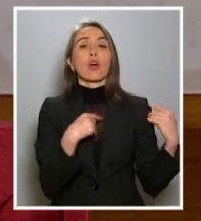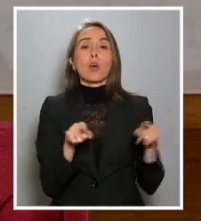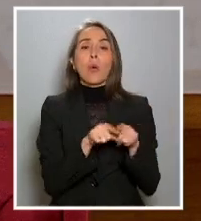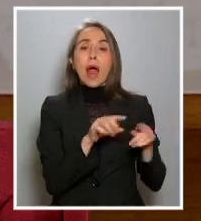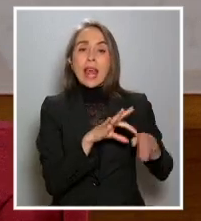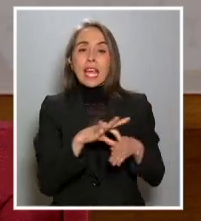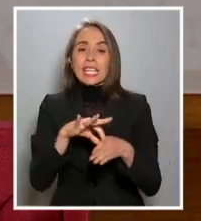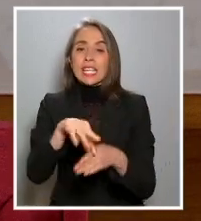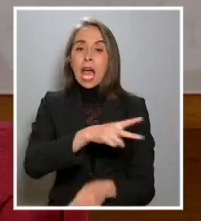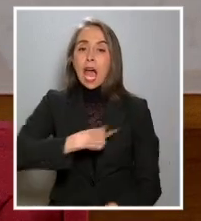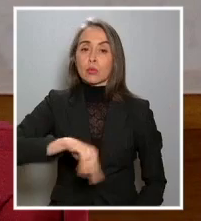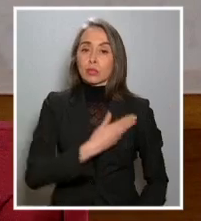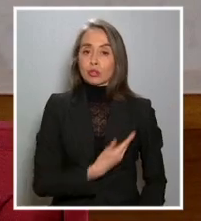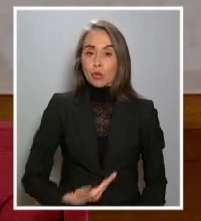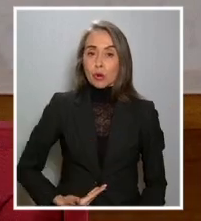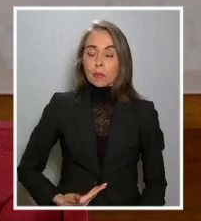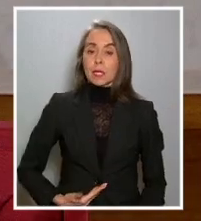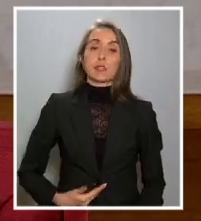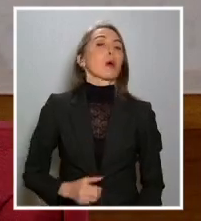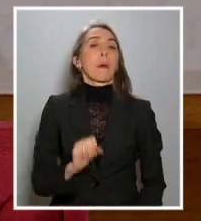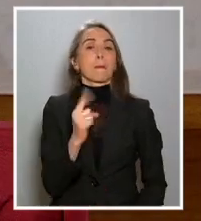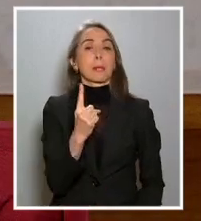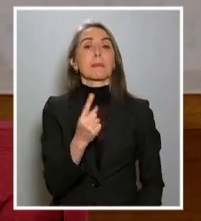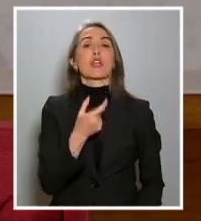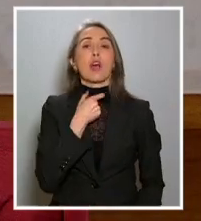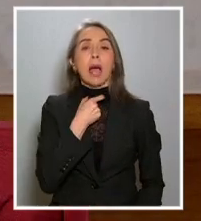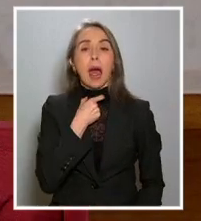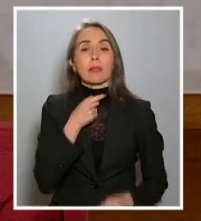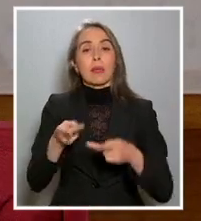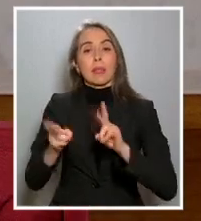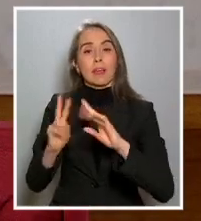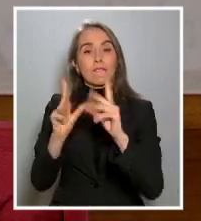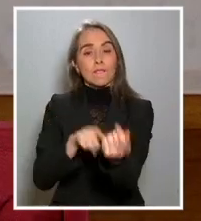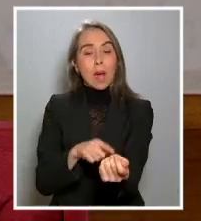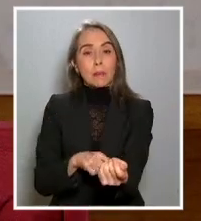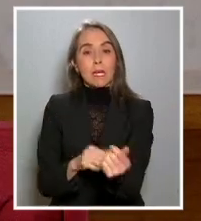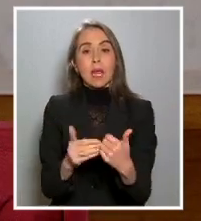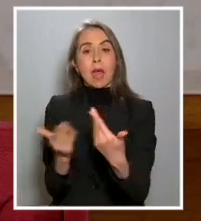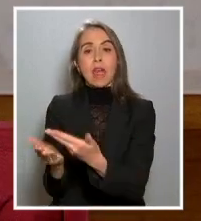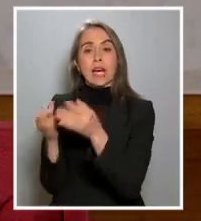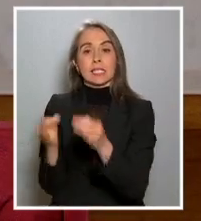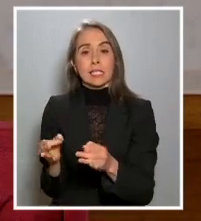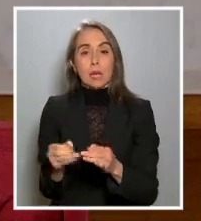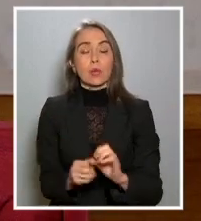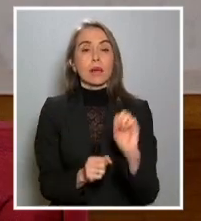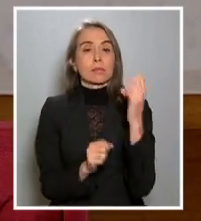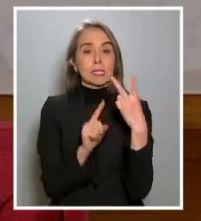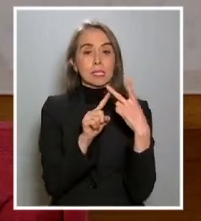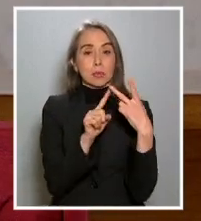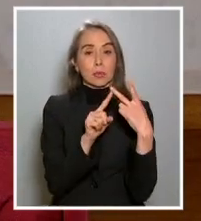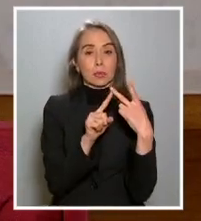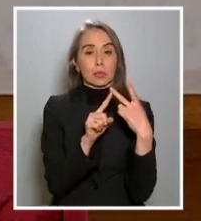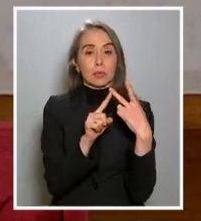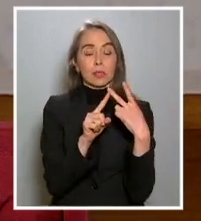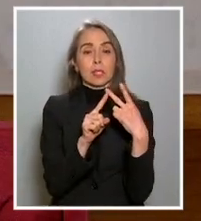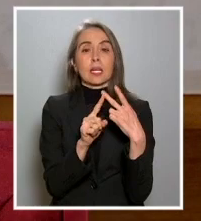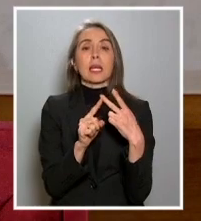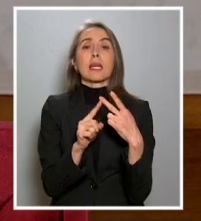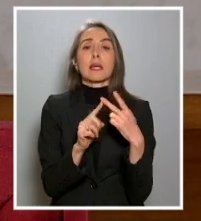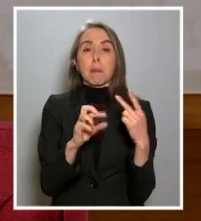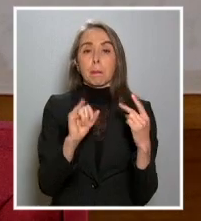gobierno. 1, garantizar el derecho de las familias a la seguridad. 2, crecer